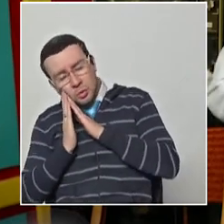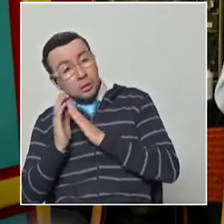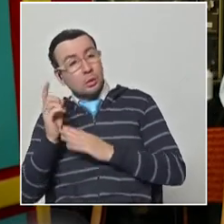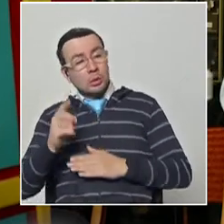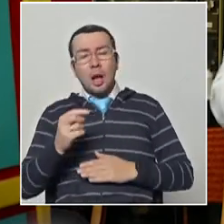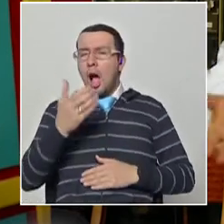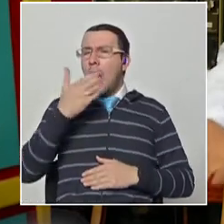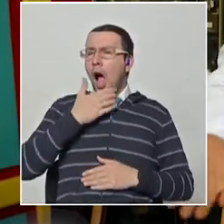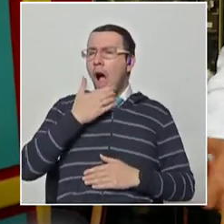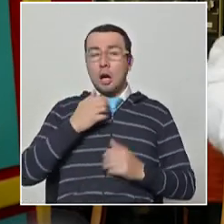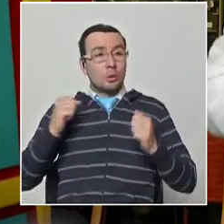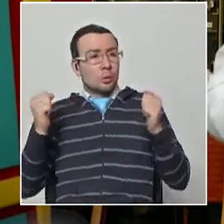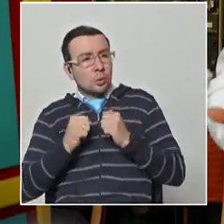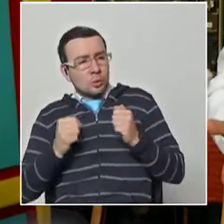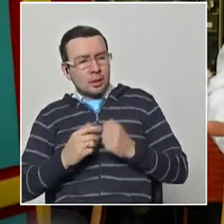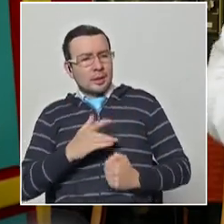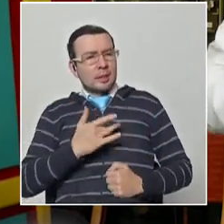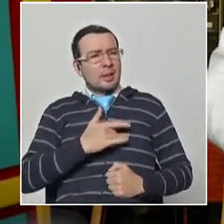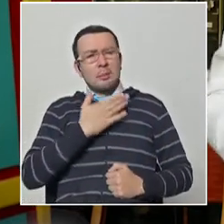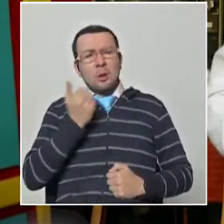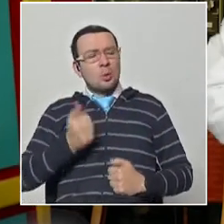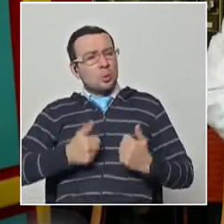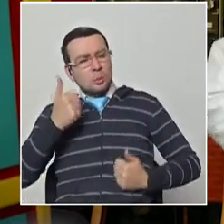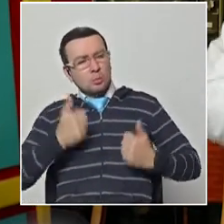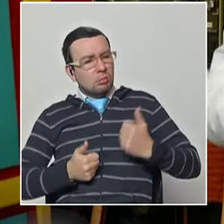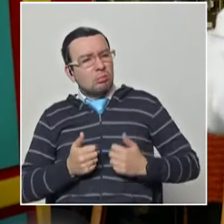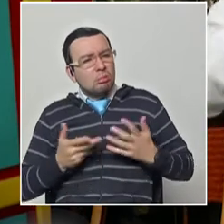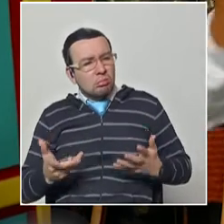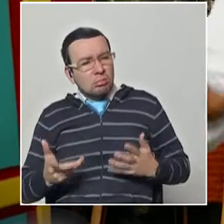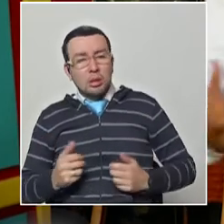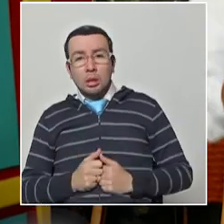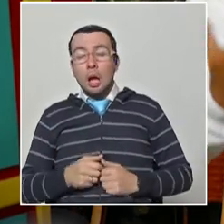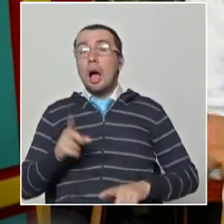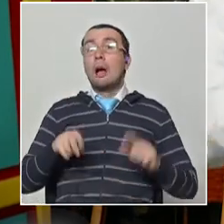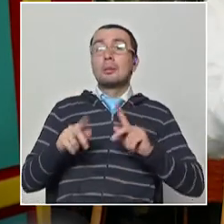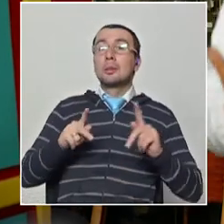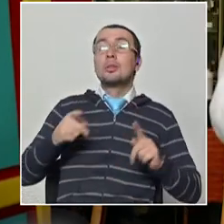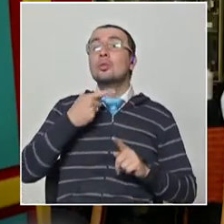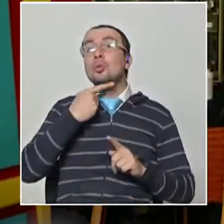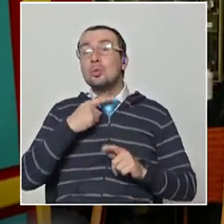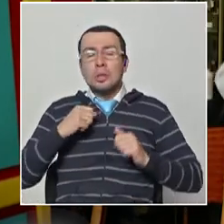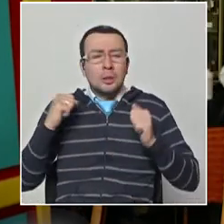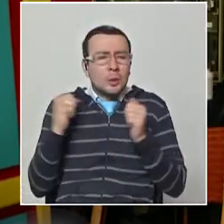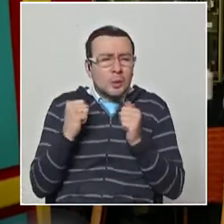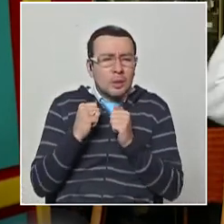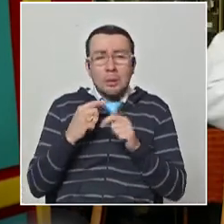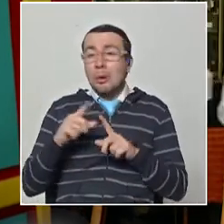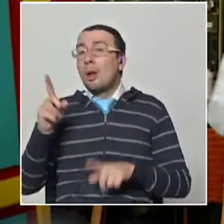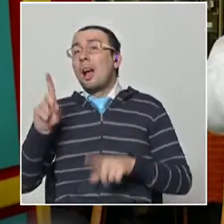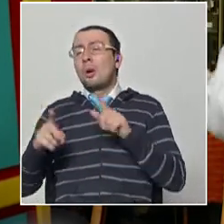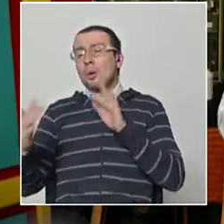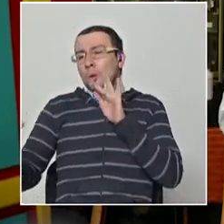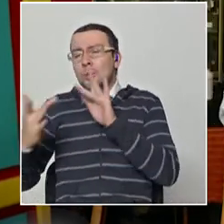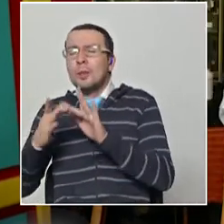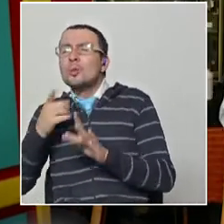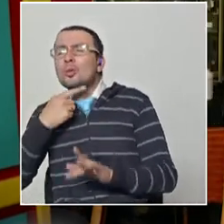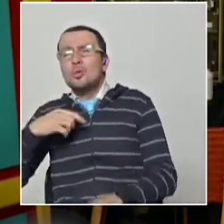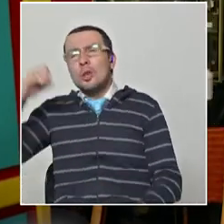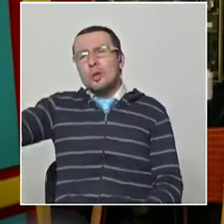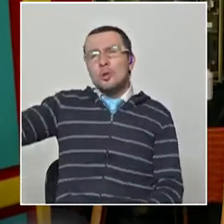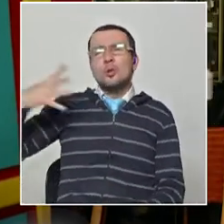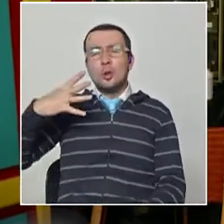siente mejor hay unos que les gusta más el frío hay otros que compaginan más con él con el verano con el calor